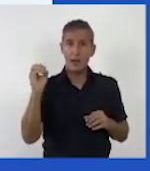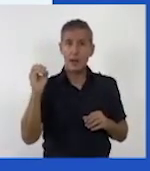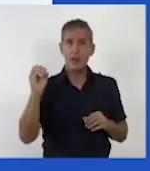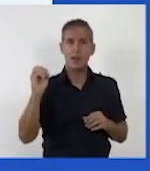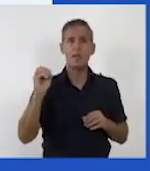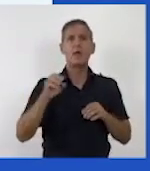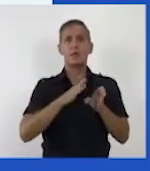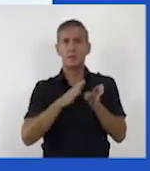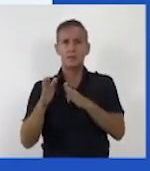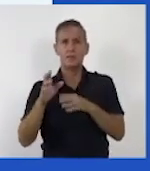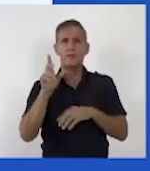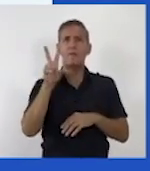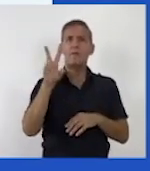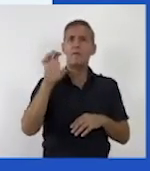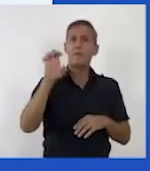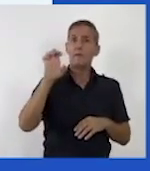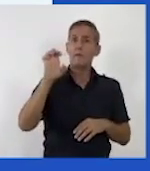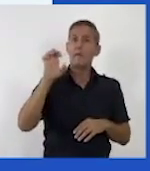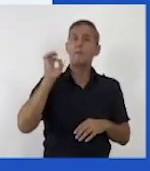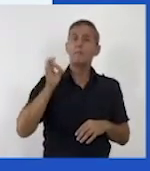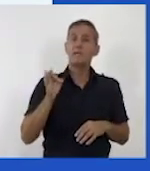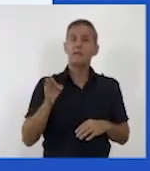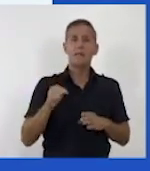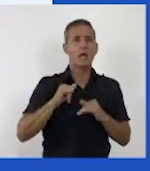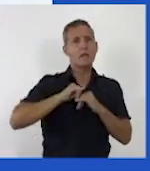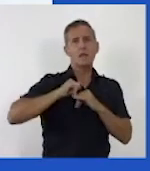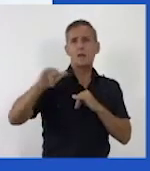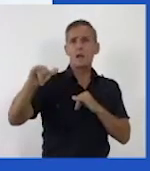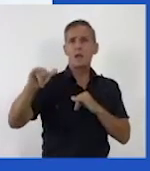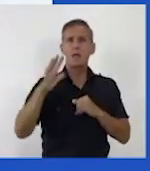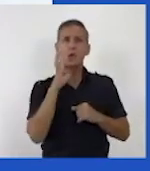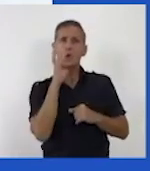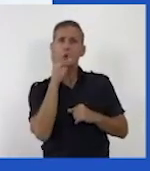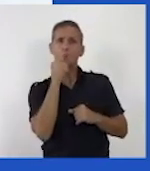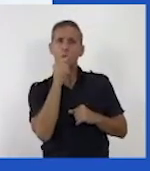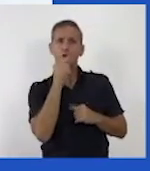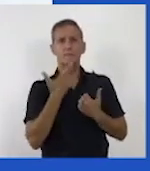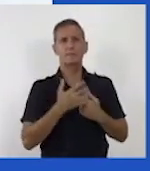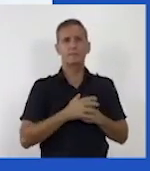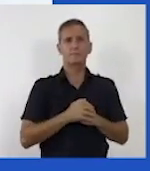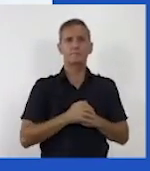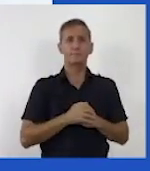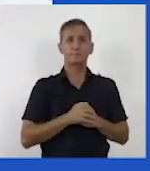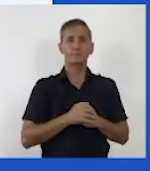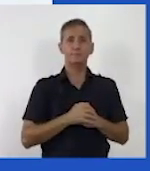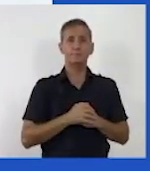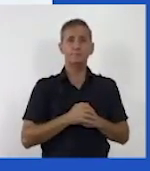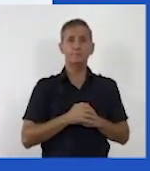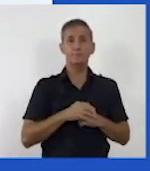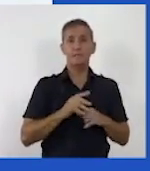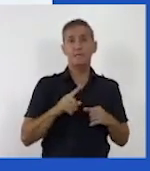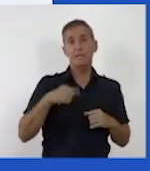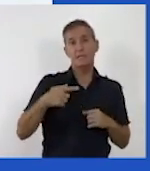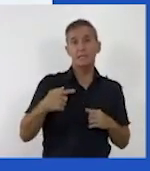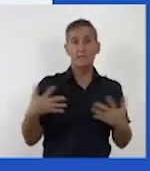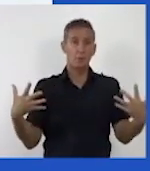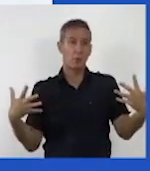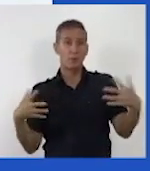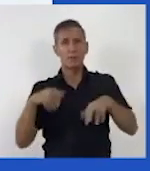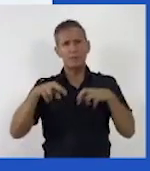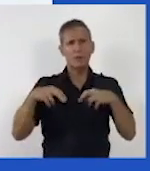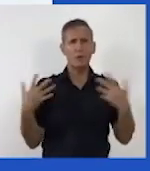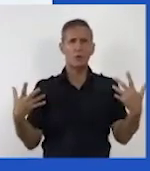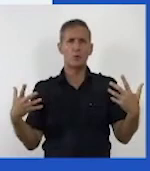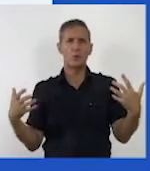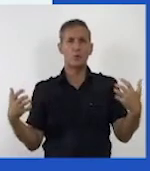verdad lejos bonitas iban a hacer corresponder